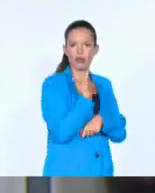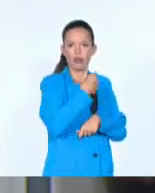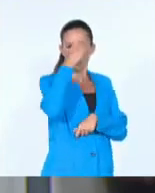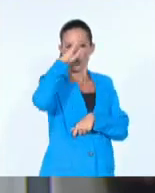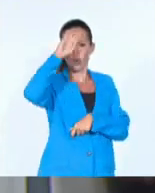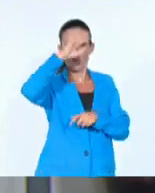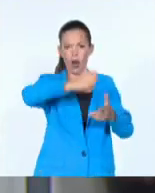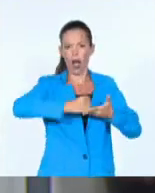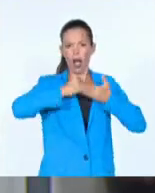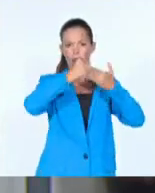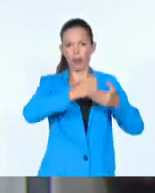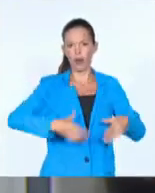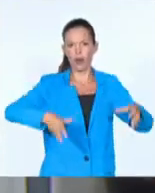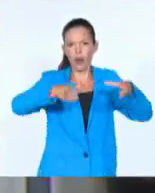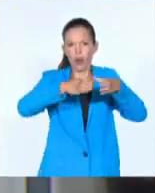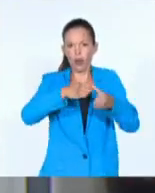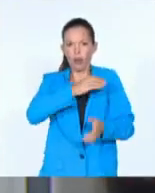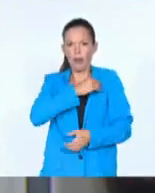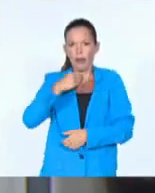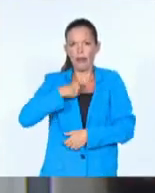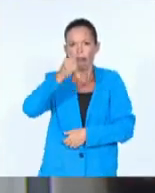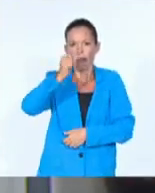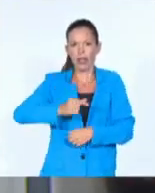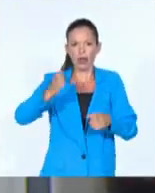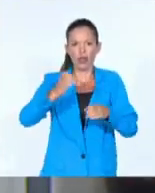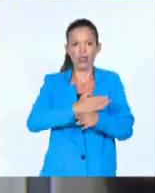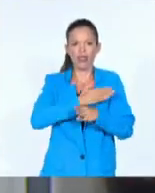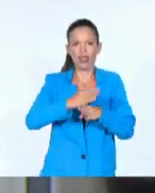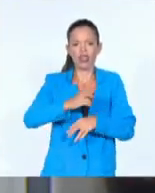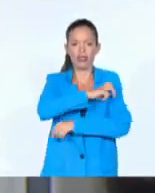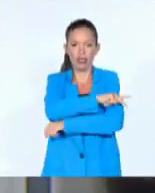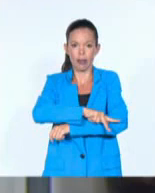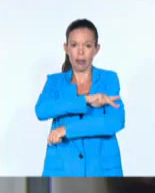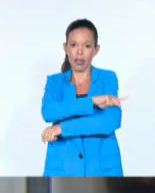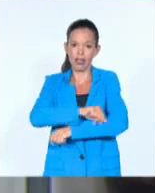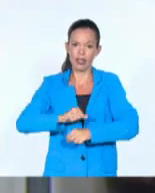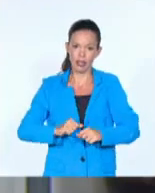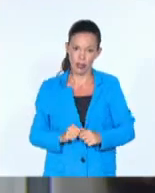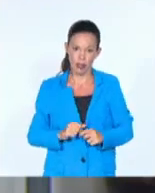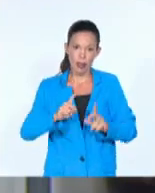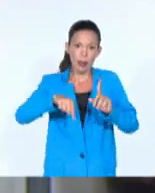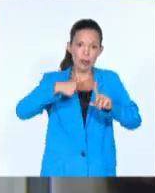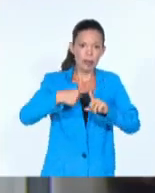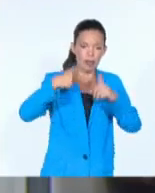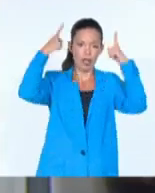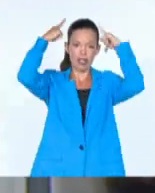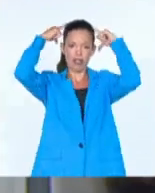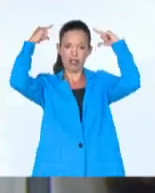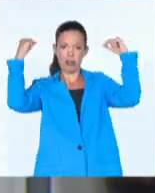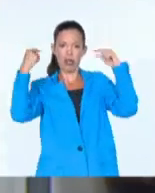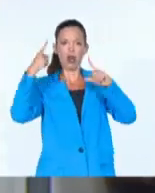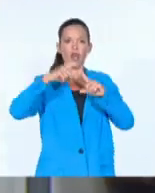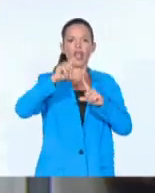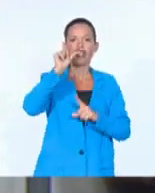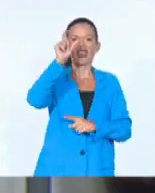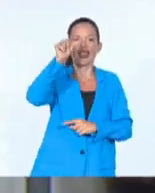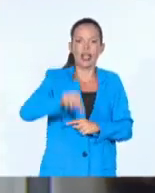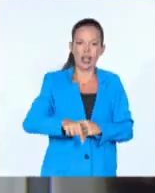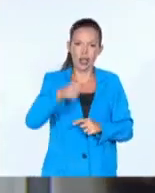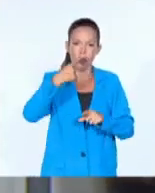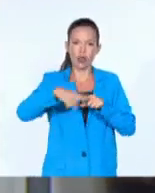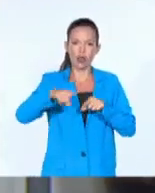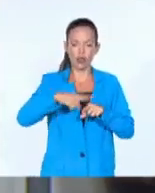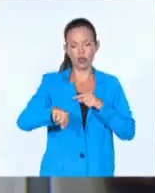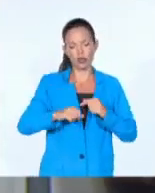y territorios que se sumaron a los más de 28.000 de nuestros profesionales de la salud que en ese momento prestaban